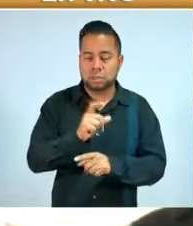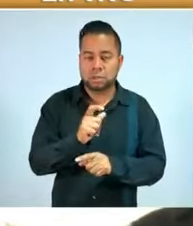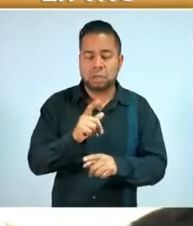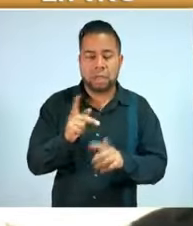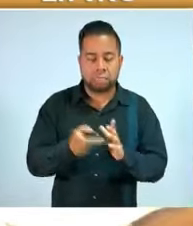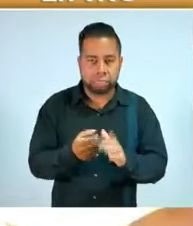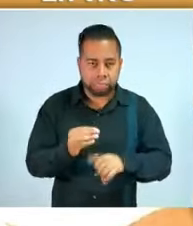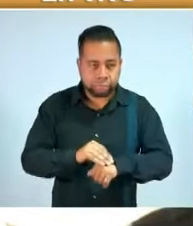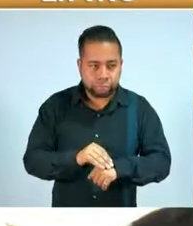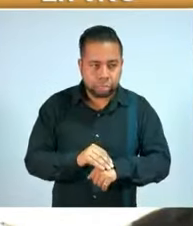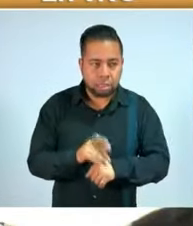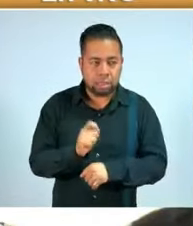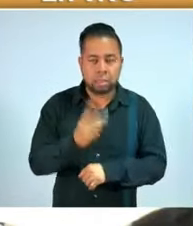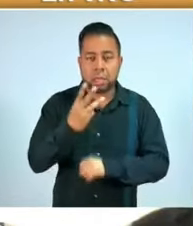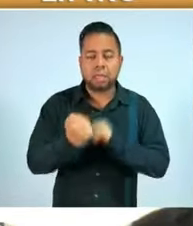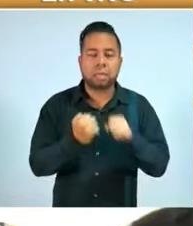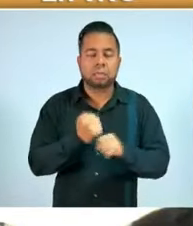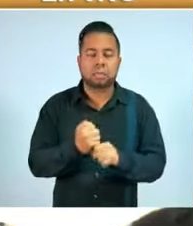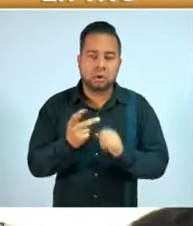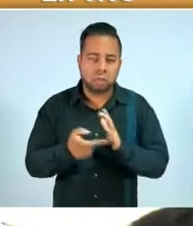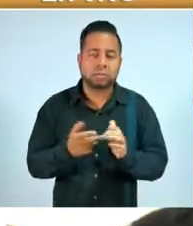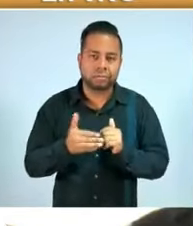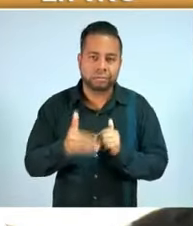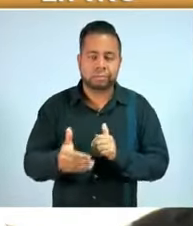reincidencia, es por 3 años.